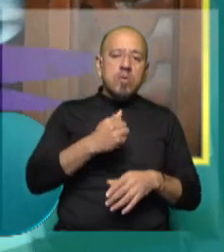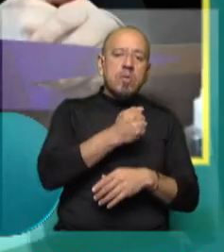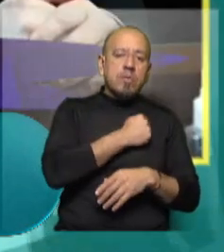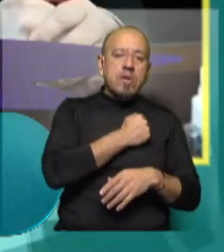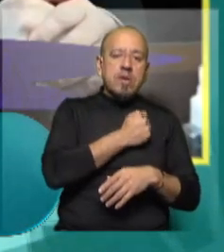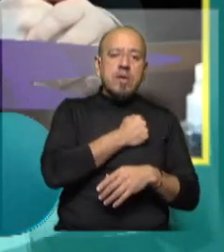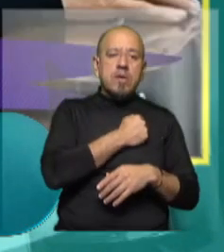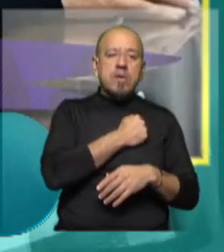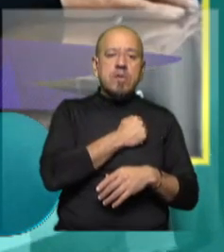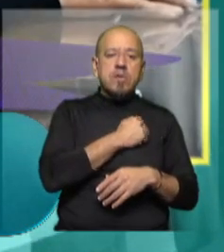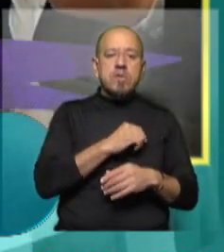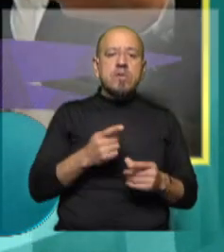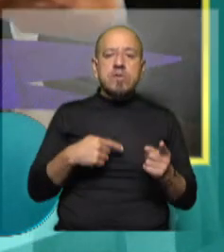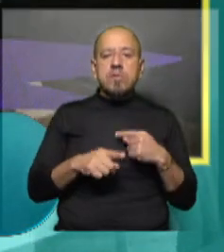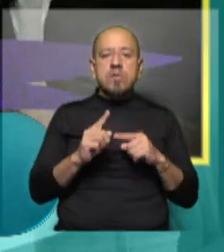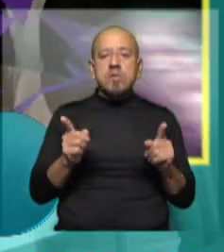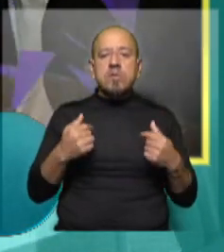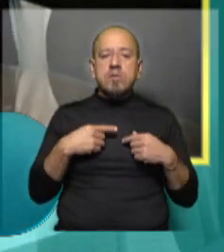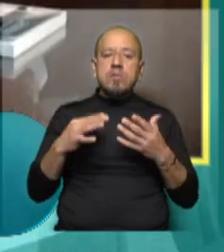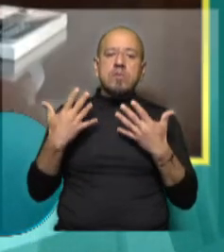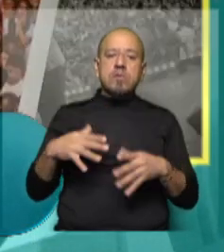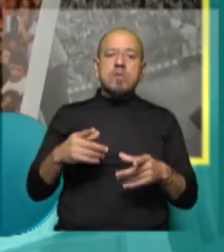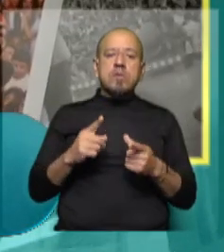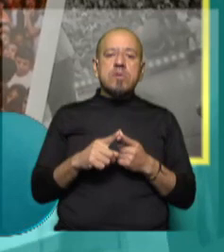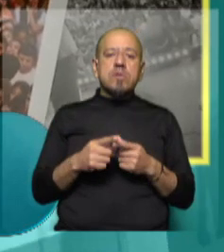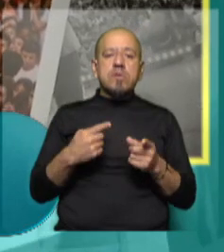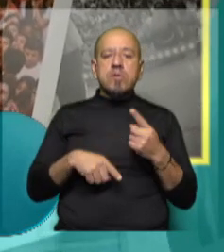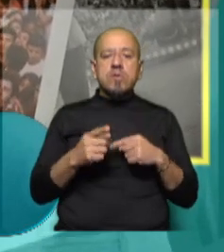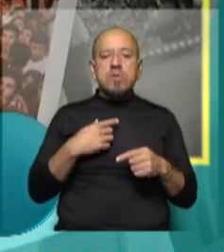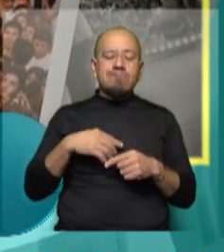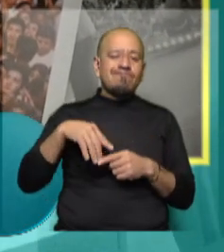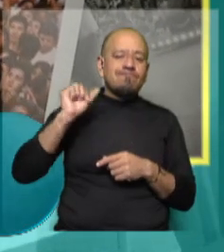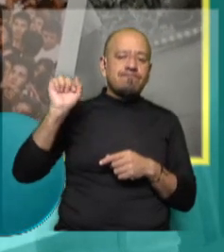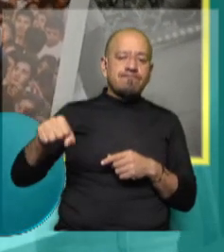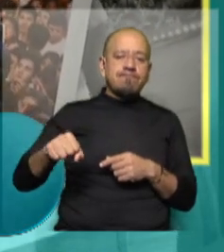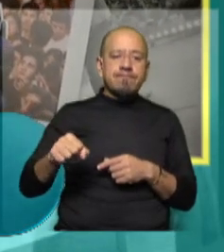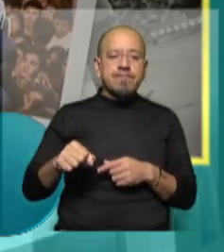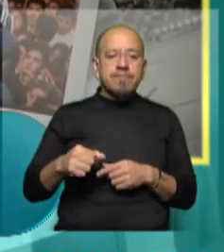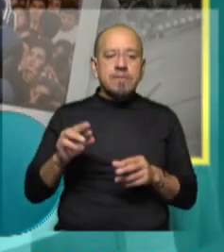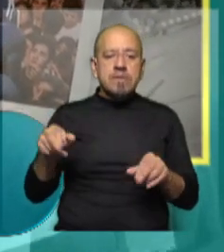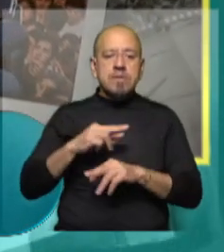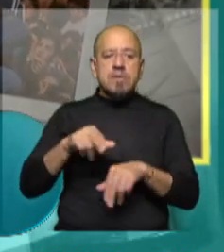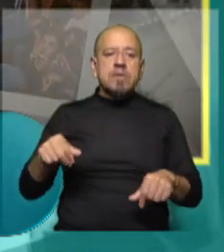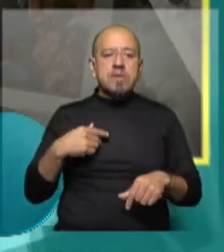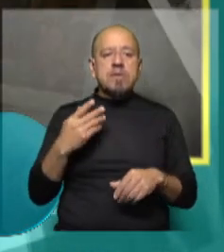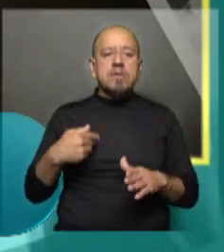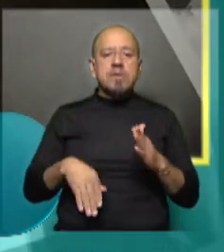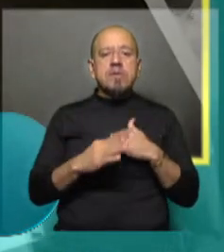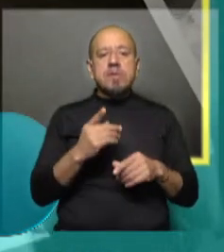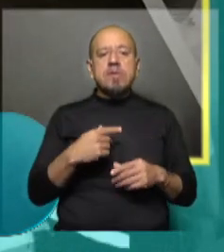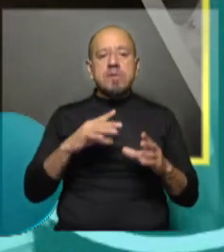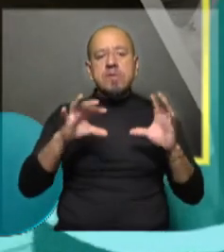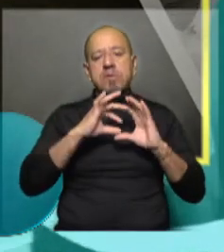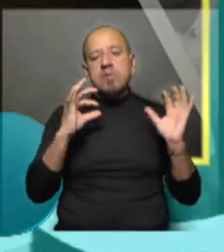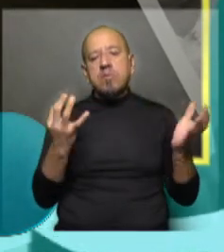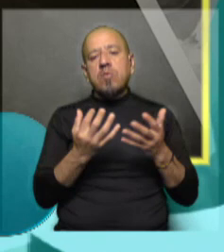por todo eso. But I didn't want to hear it. Pero no lo quería. So I just ignored it. Así que lo ignoré. And went off. Lo rechacé y me fui tras todas las cosas que el mundo ofrece. My